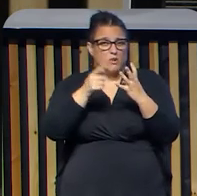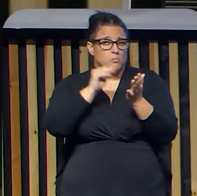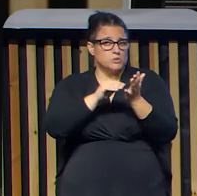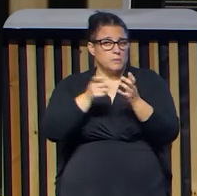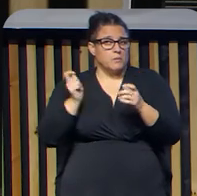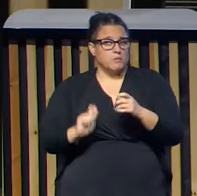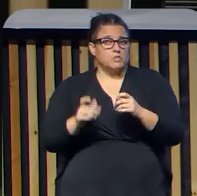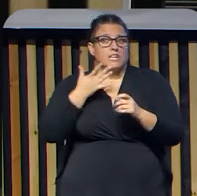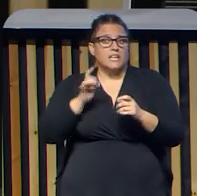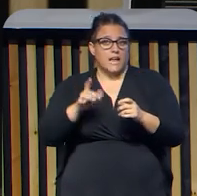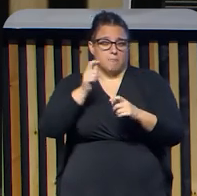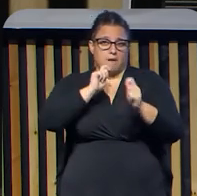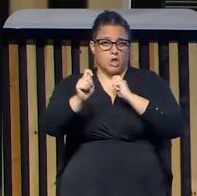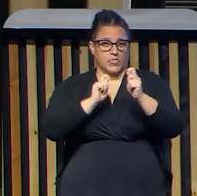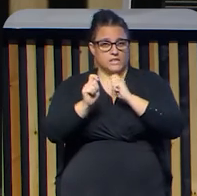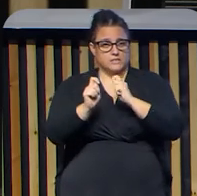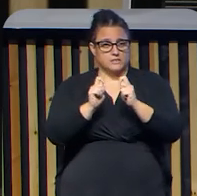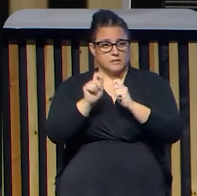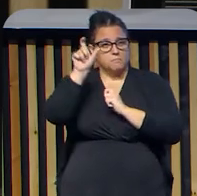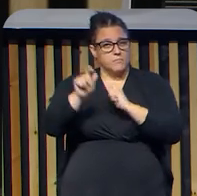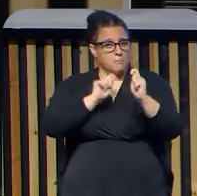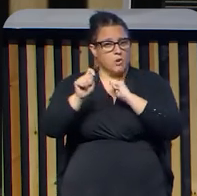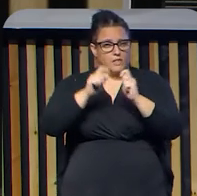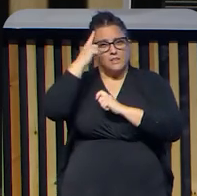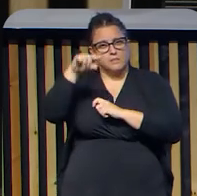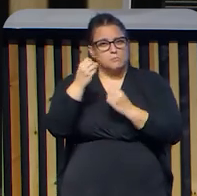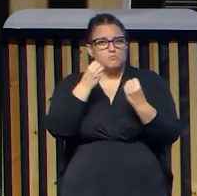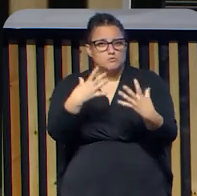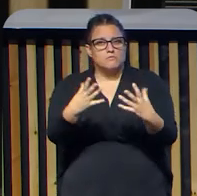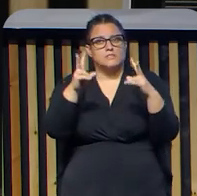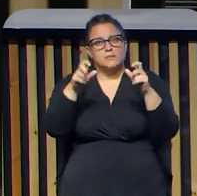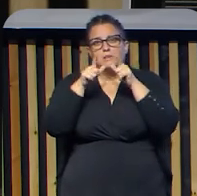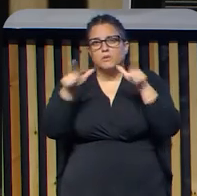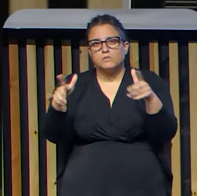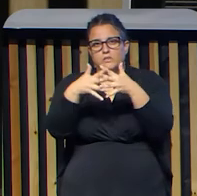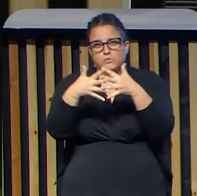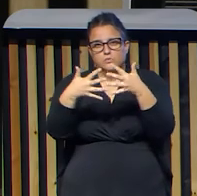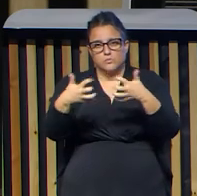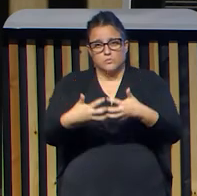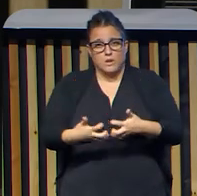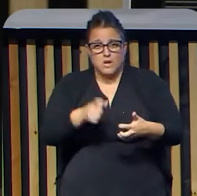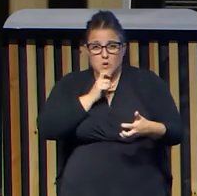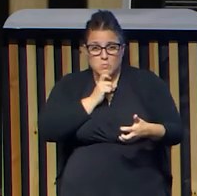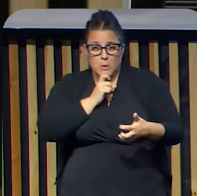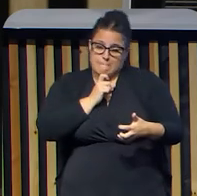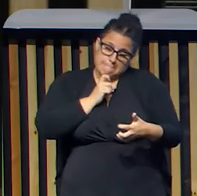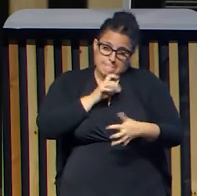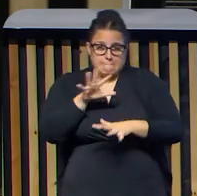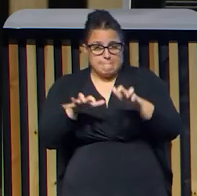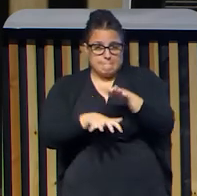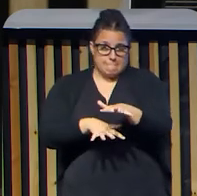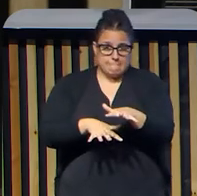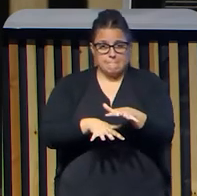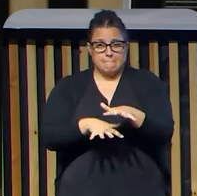déjame que te diga que a veces sí y a veces menos tiene que haber alguien de diseño para que nos diga